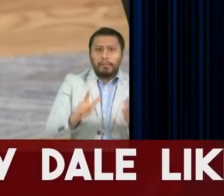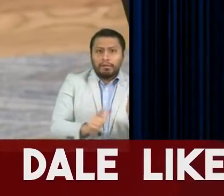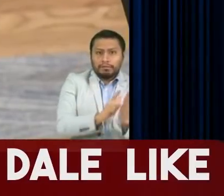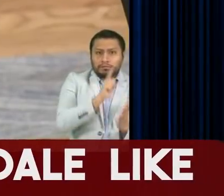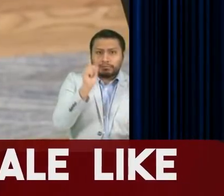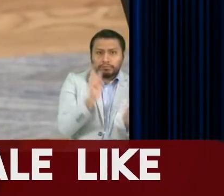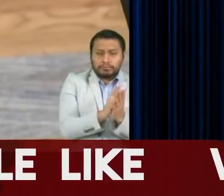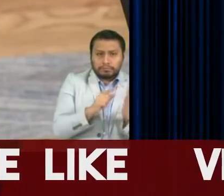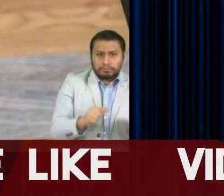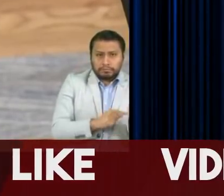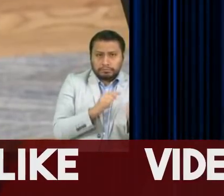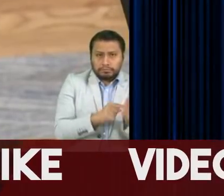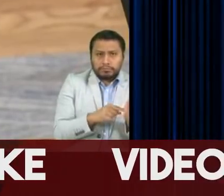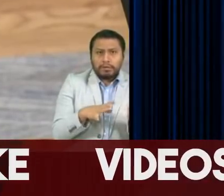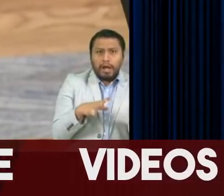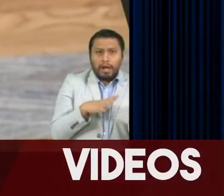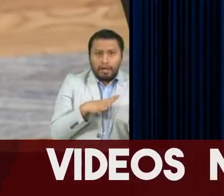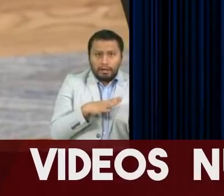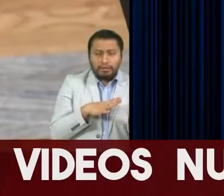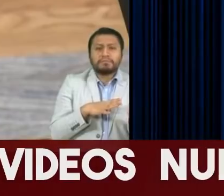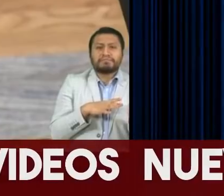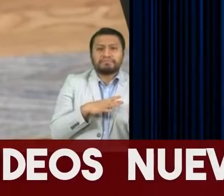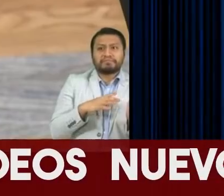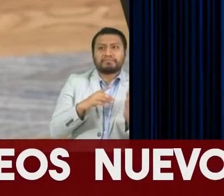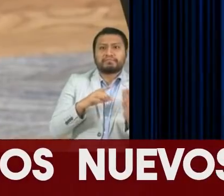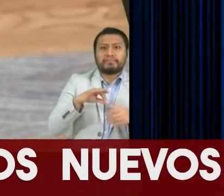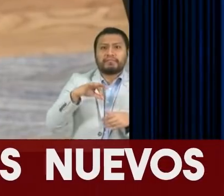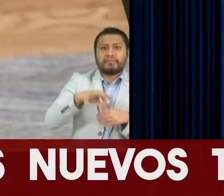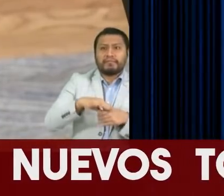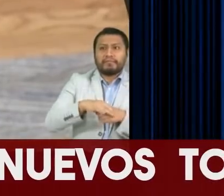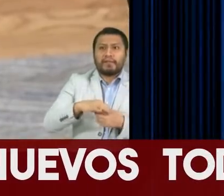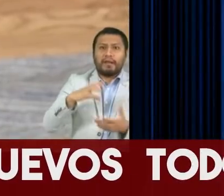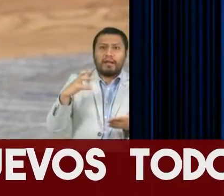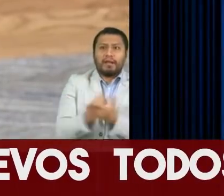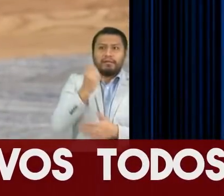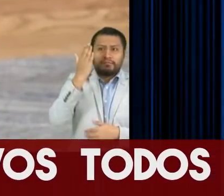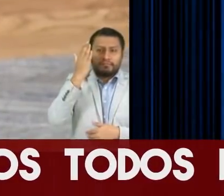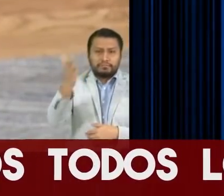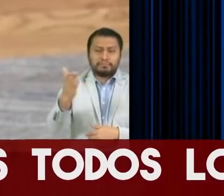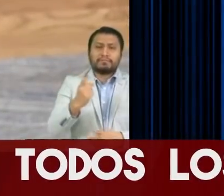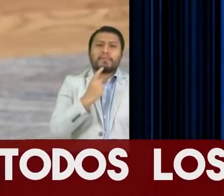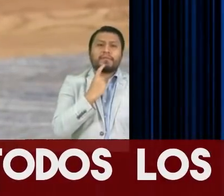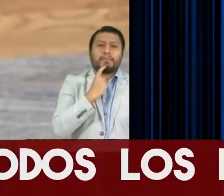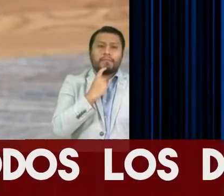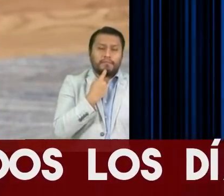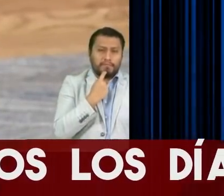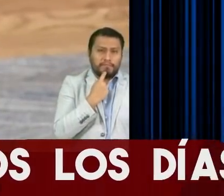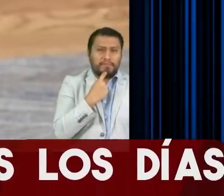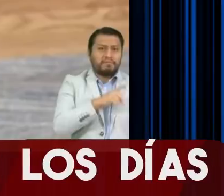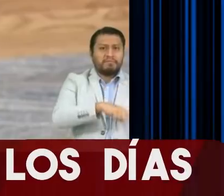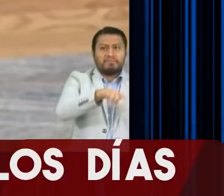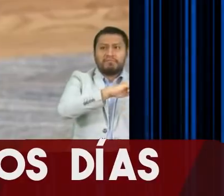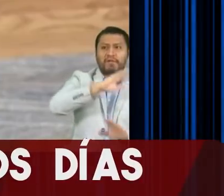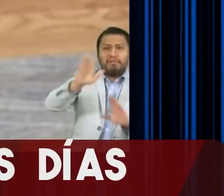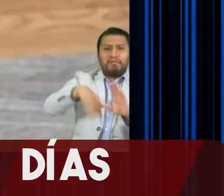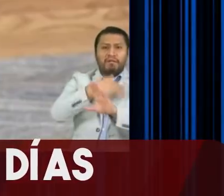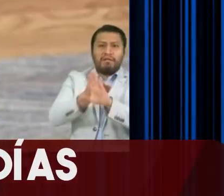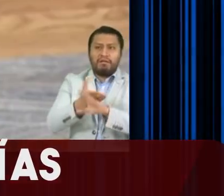legítimo que invistió al ciudadano Andrés Manuel López Obrador como